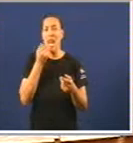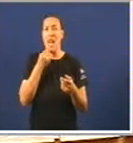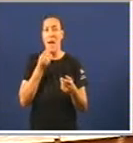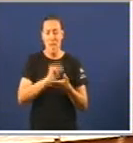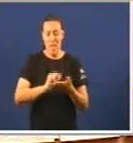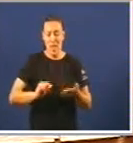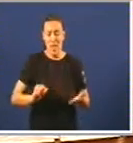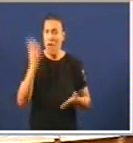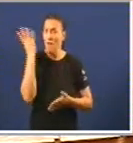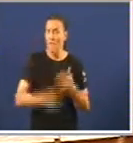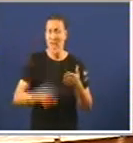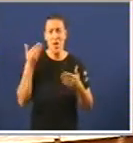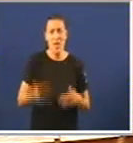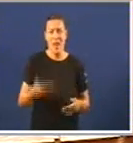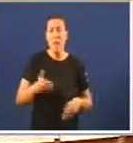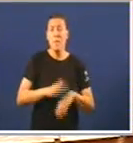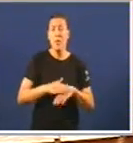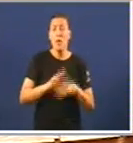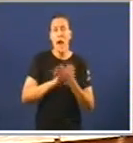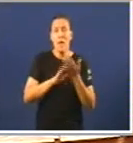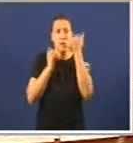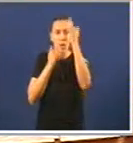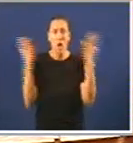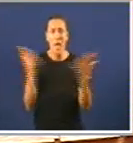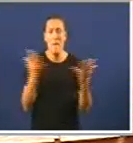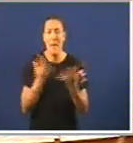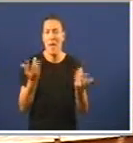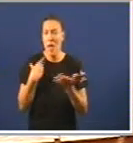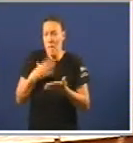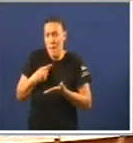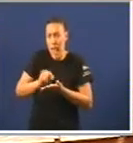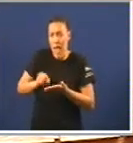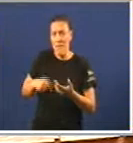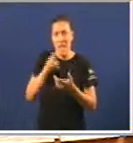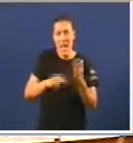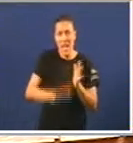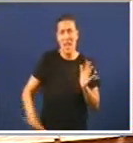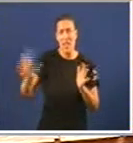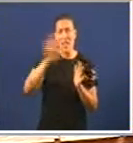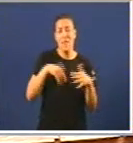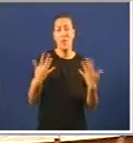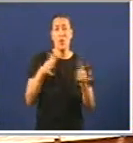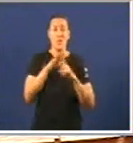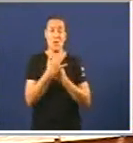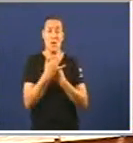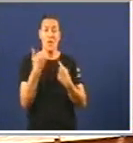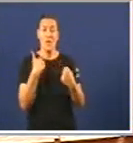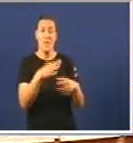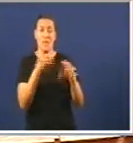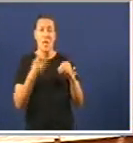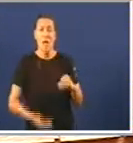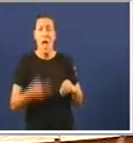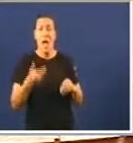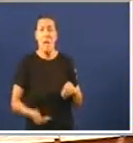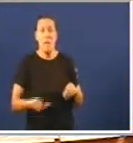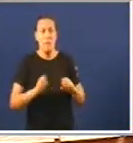que son moi graves, repito, porque falamos da atención das emerxencias en toda Galicia. Esa circunstancia que nos entender era tan grave e